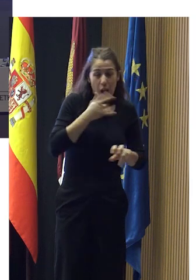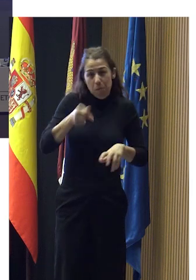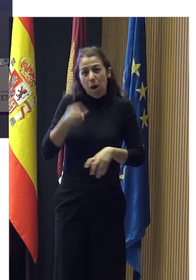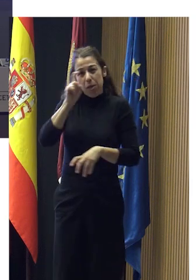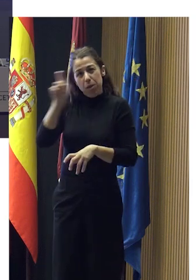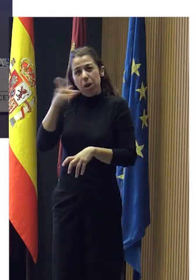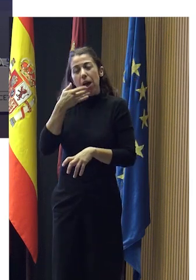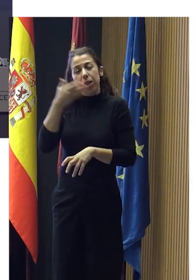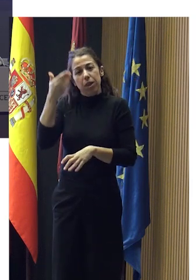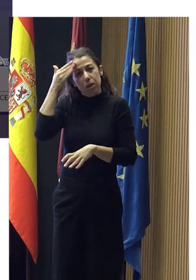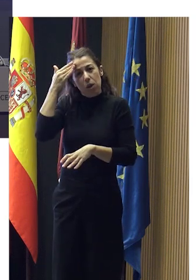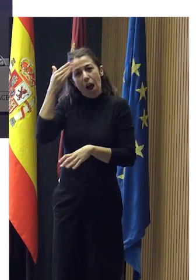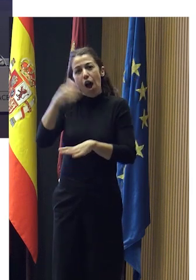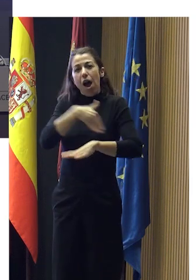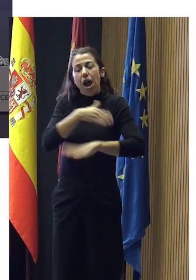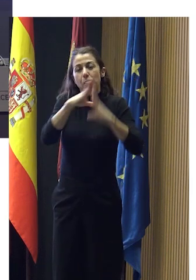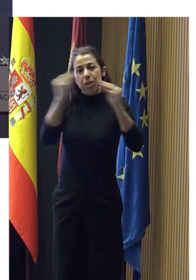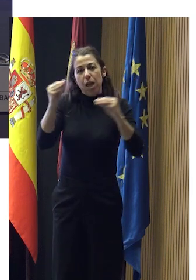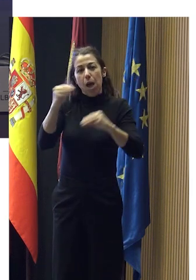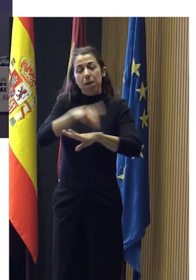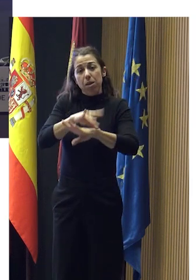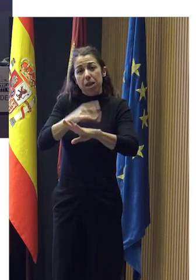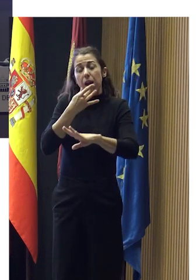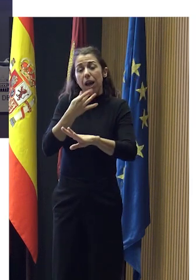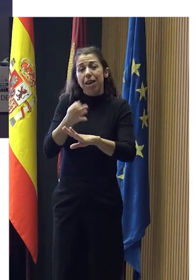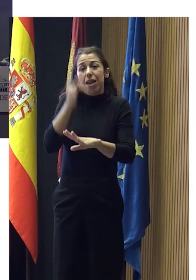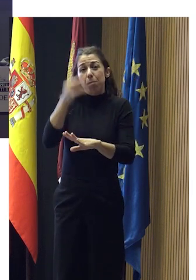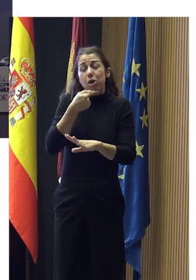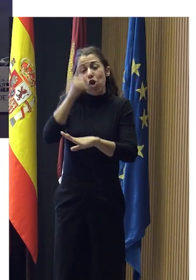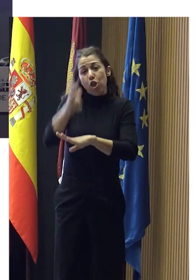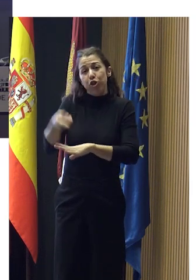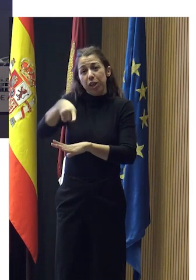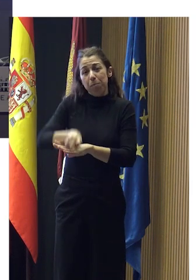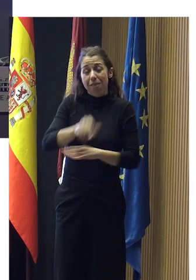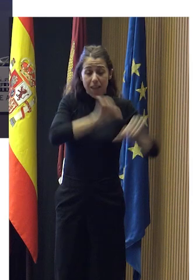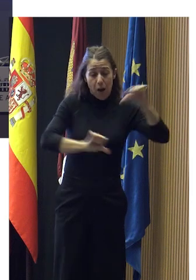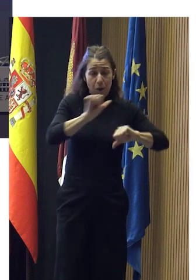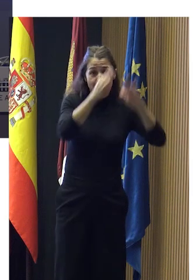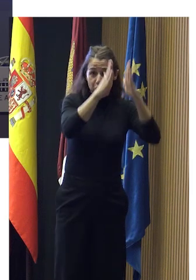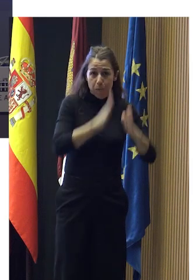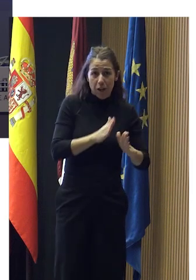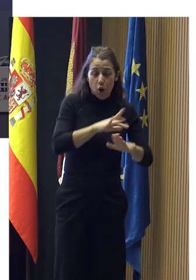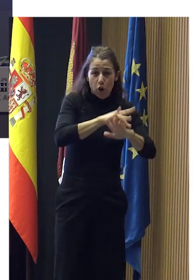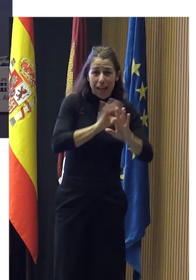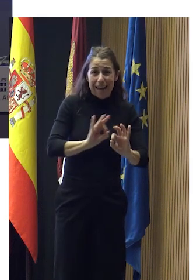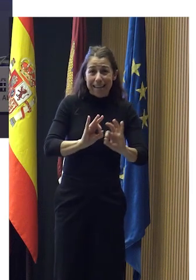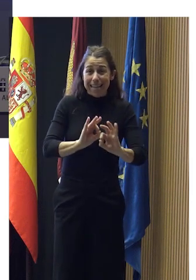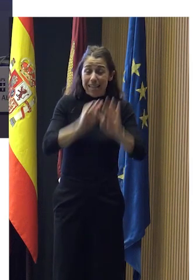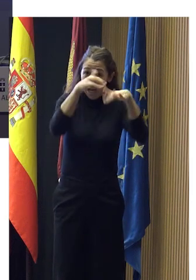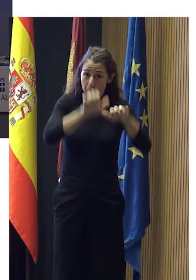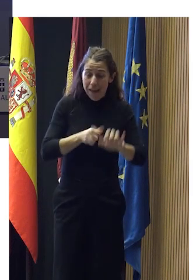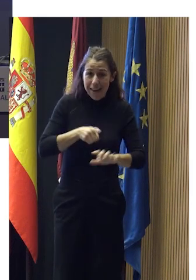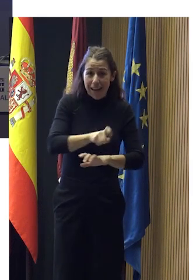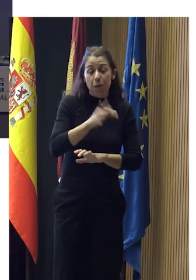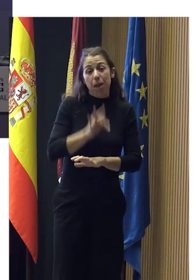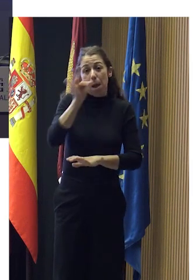Facultad de Enfermería, donde imparto clase en ese grado, y soy la directora tanto del Laboratorio de Fisiopatología y Terapia de Cáncer como